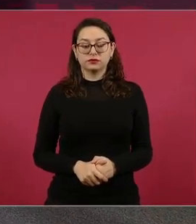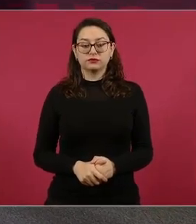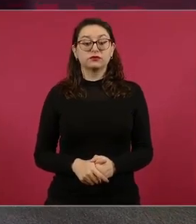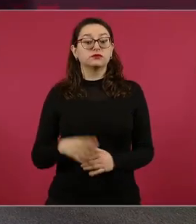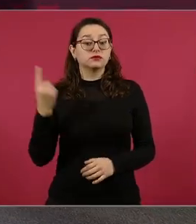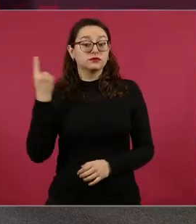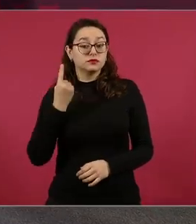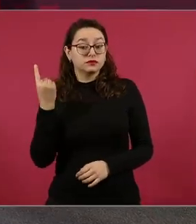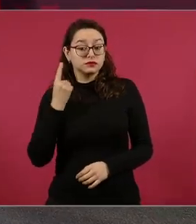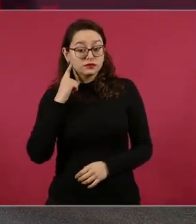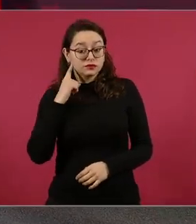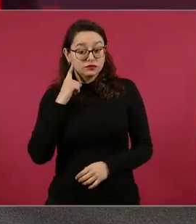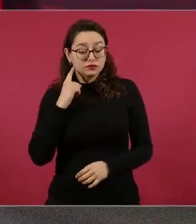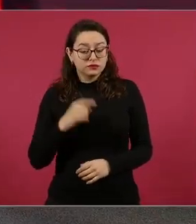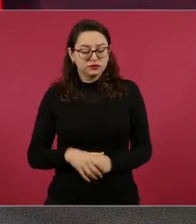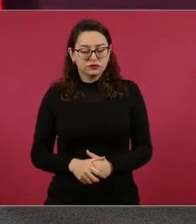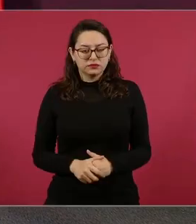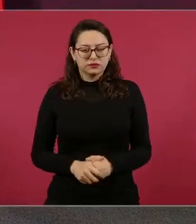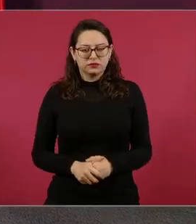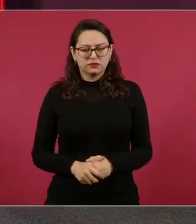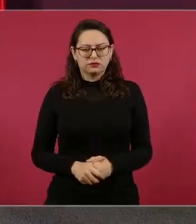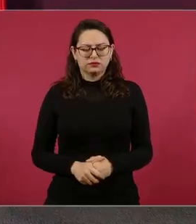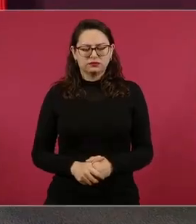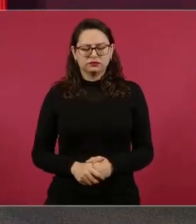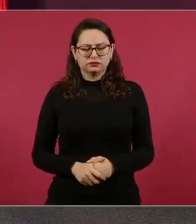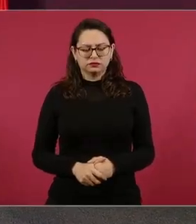¿Mande? ¿Por qué ya no voló en el vuelo inaugural?